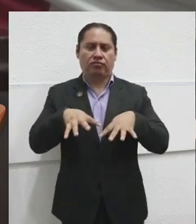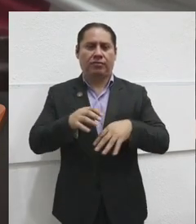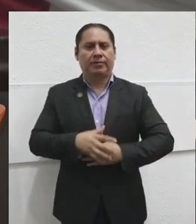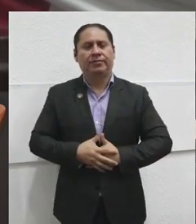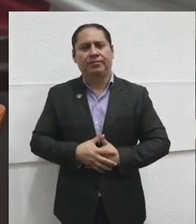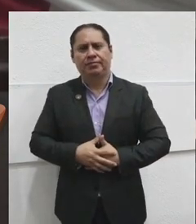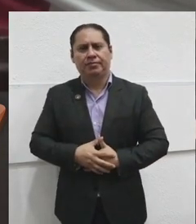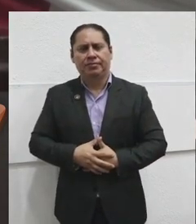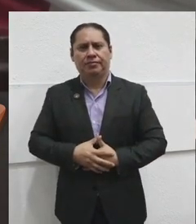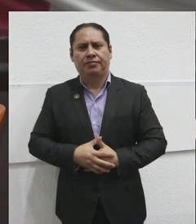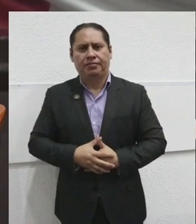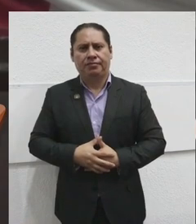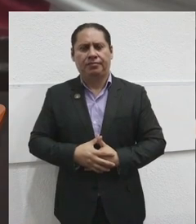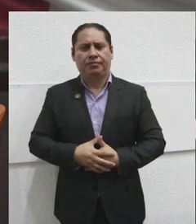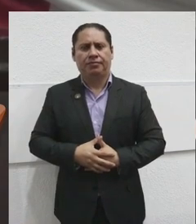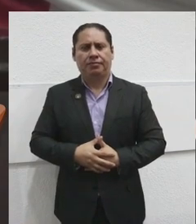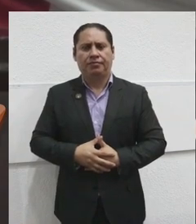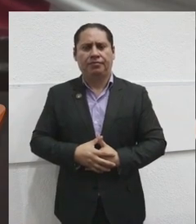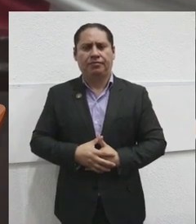pleno, por lo que